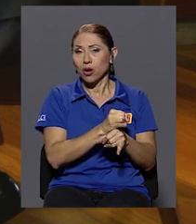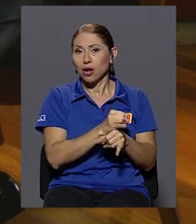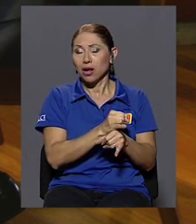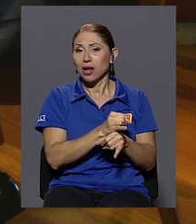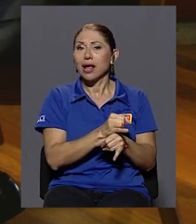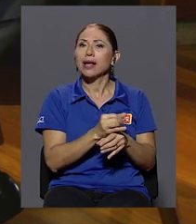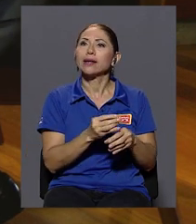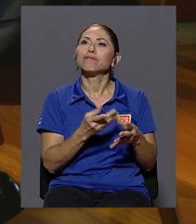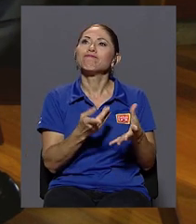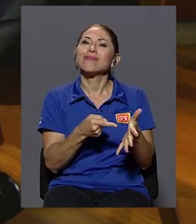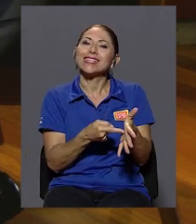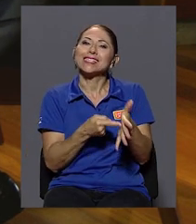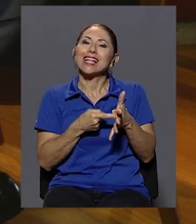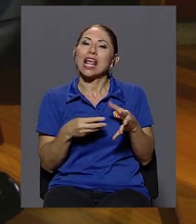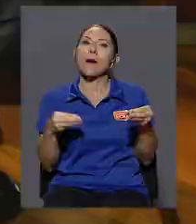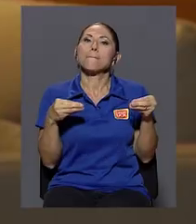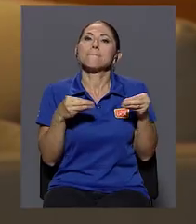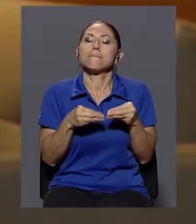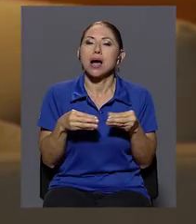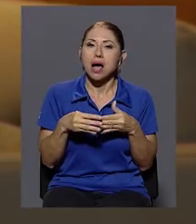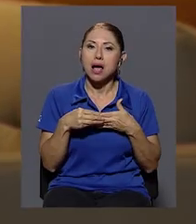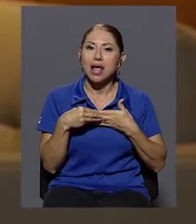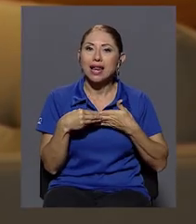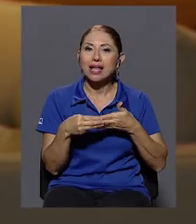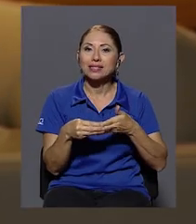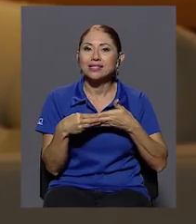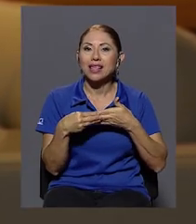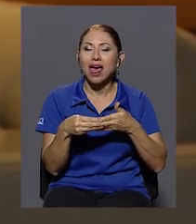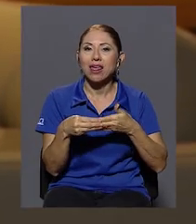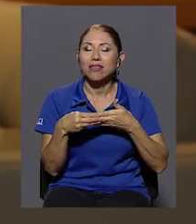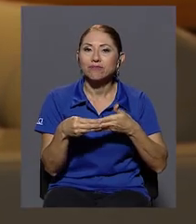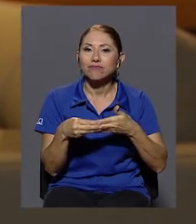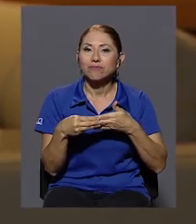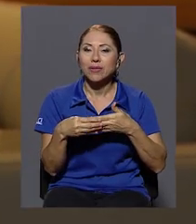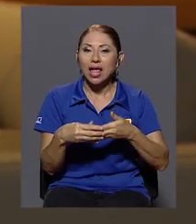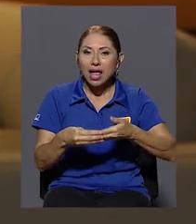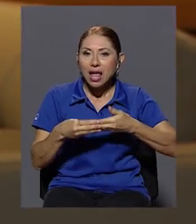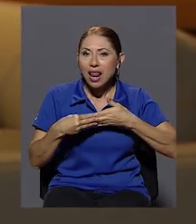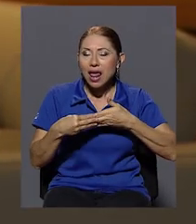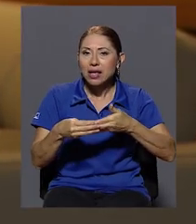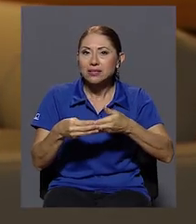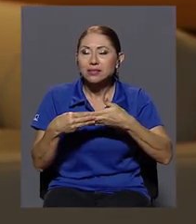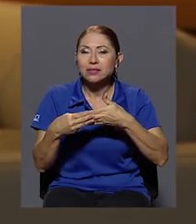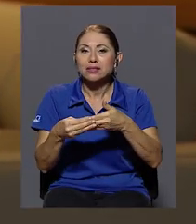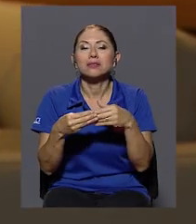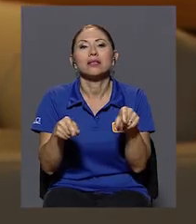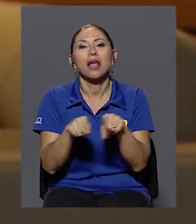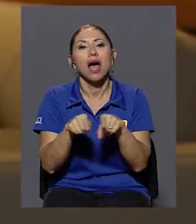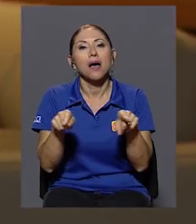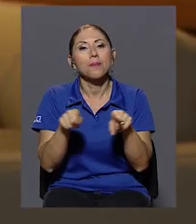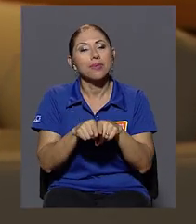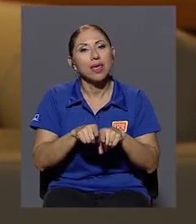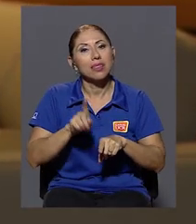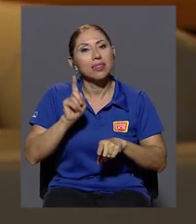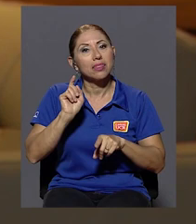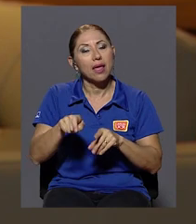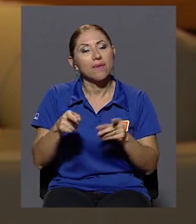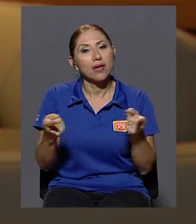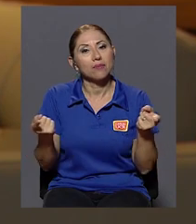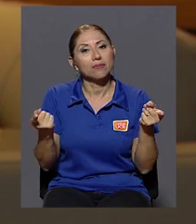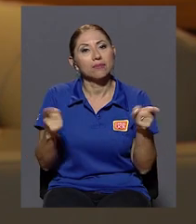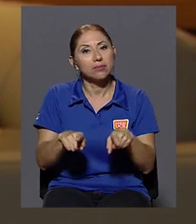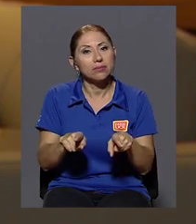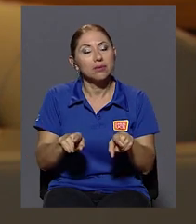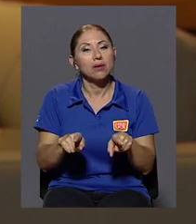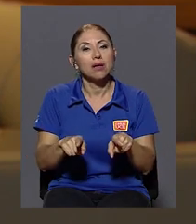institución una mucho mayor elasticidad. Elasticidad que también tendría que estar